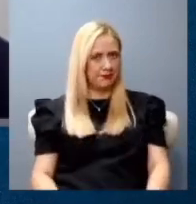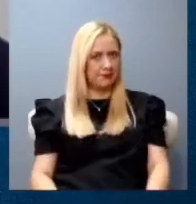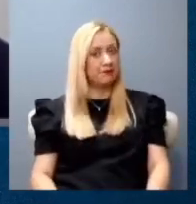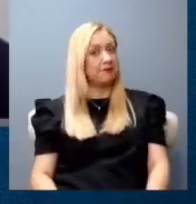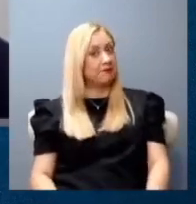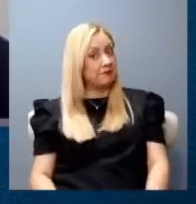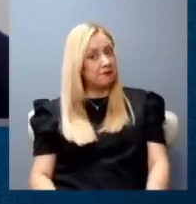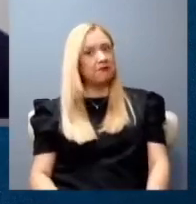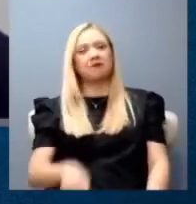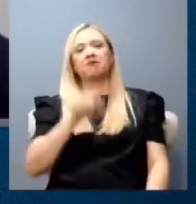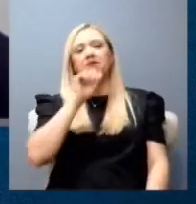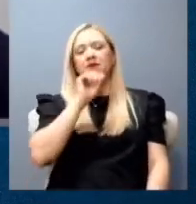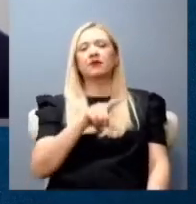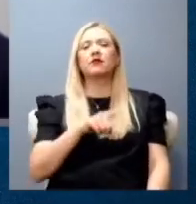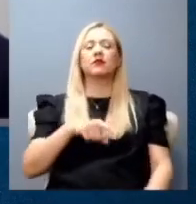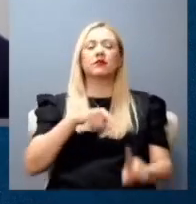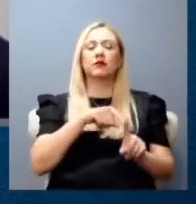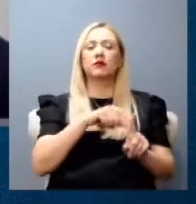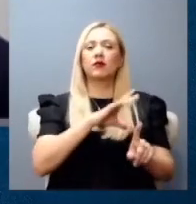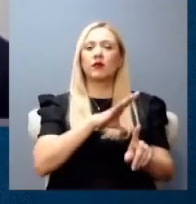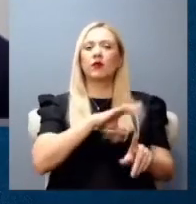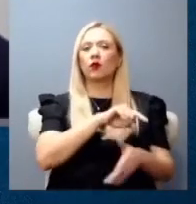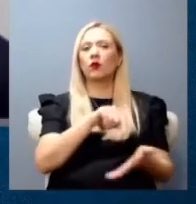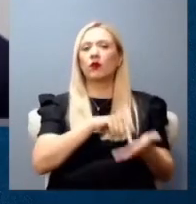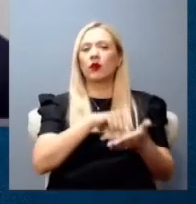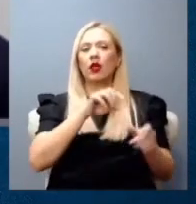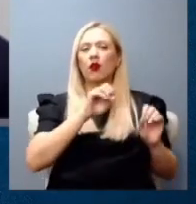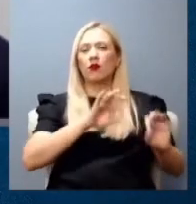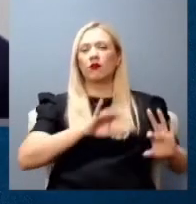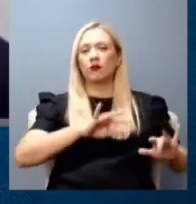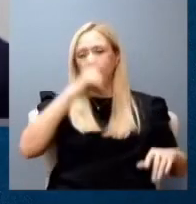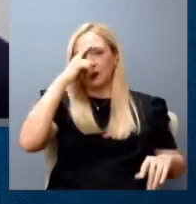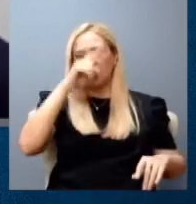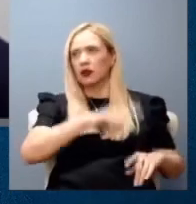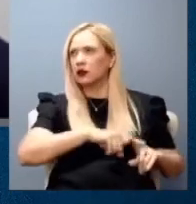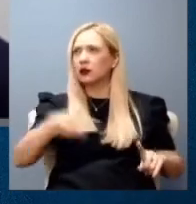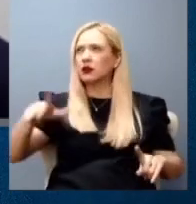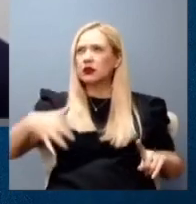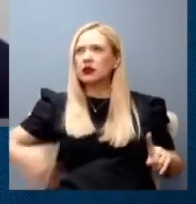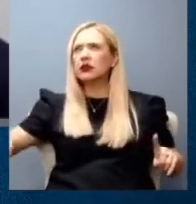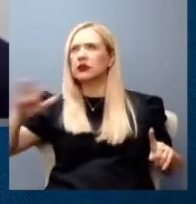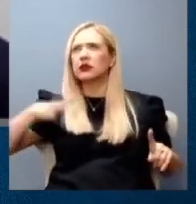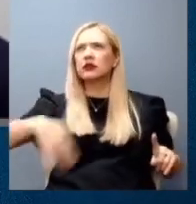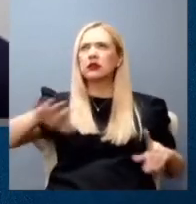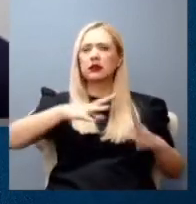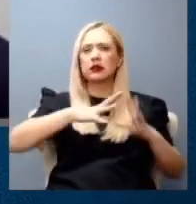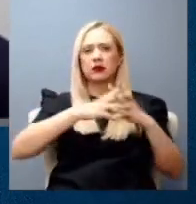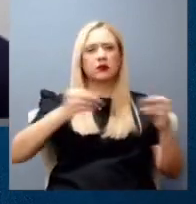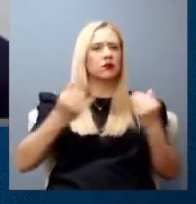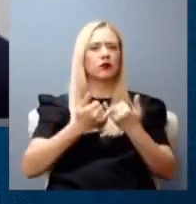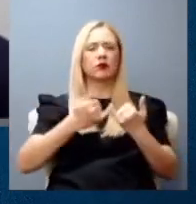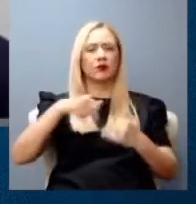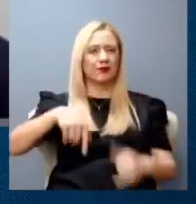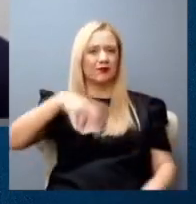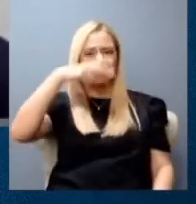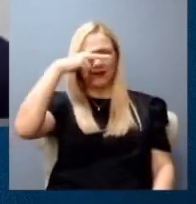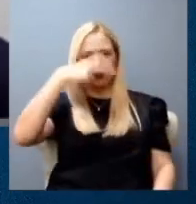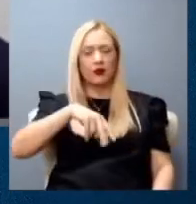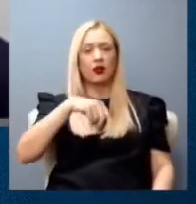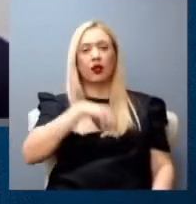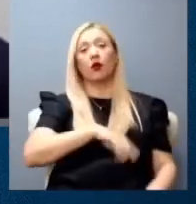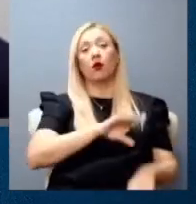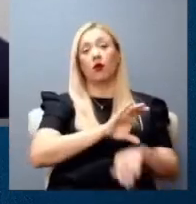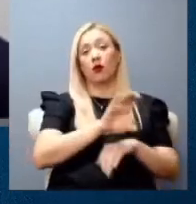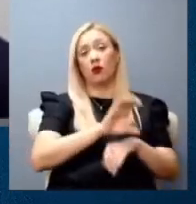de una unidad de búsqueda de personas dadas por desaparecidas, como en México. El tema de la desaparición forzada en Colombia es